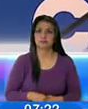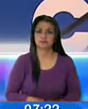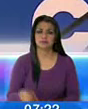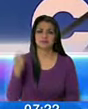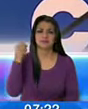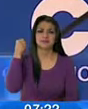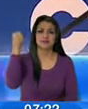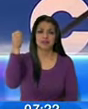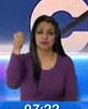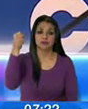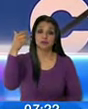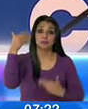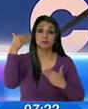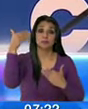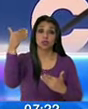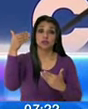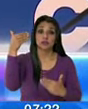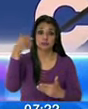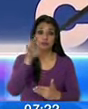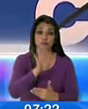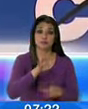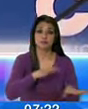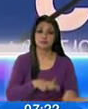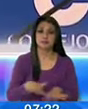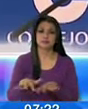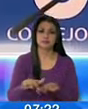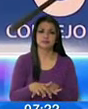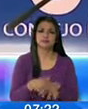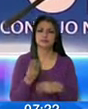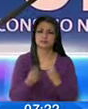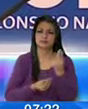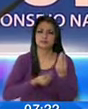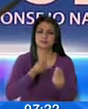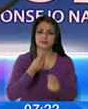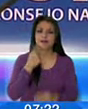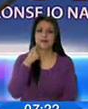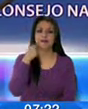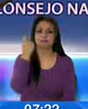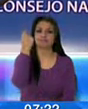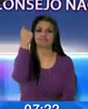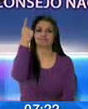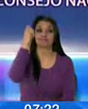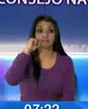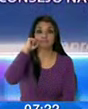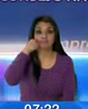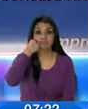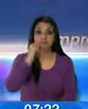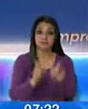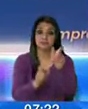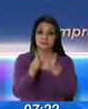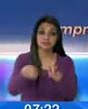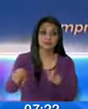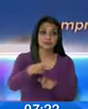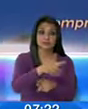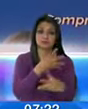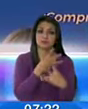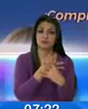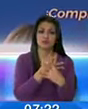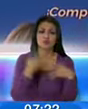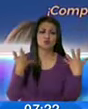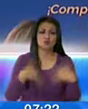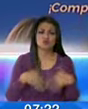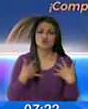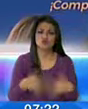derecho político, también hace que recordemos que detrás de cada una de estas personas siguen intactos